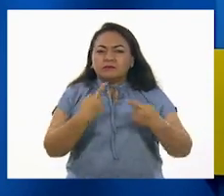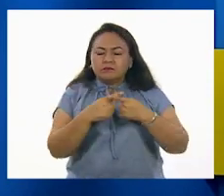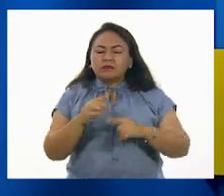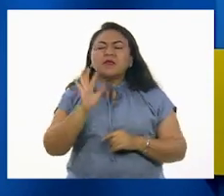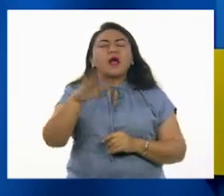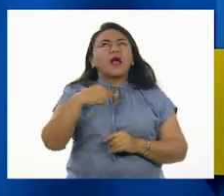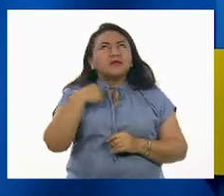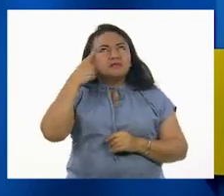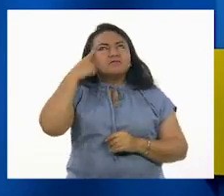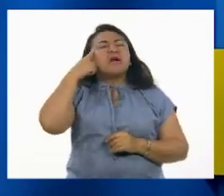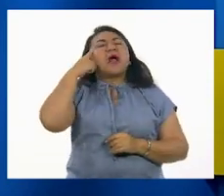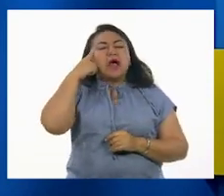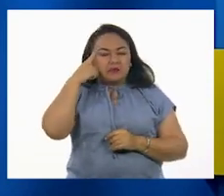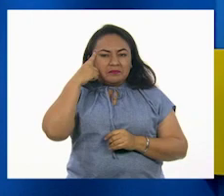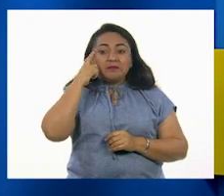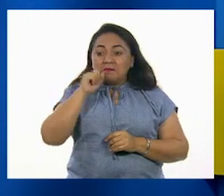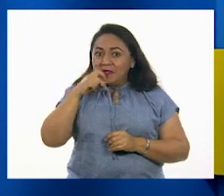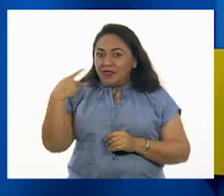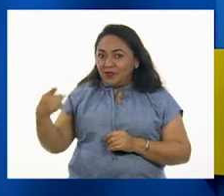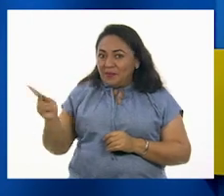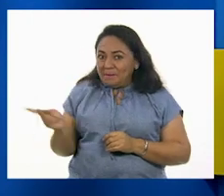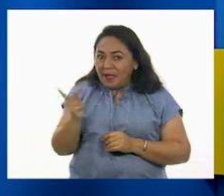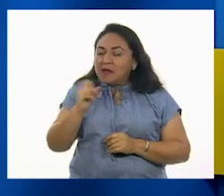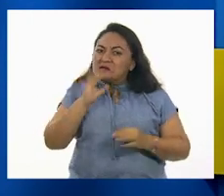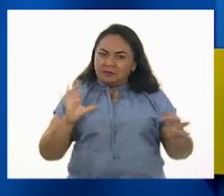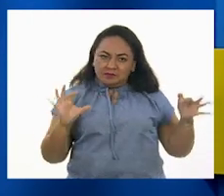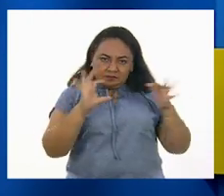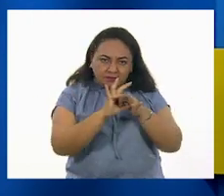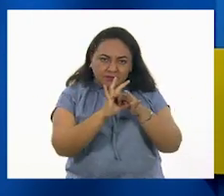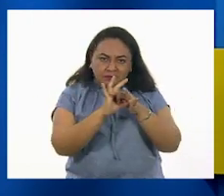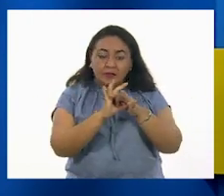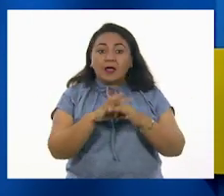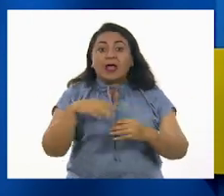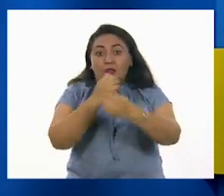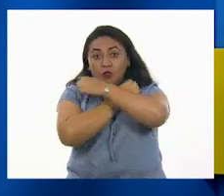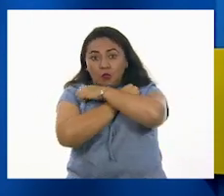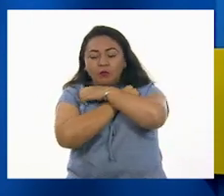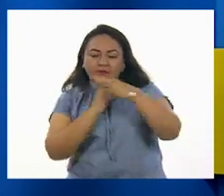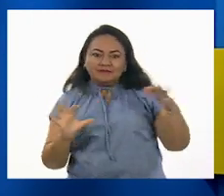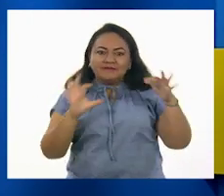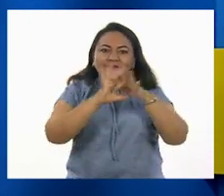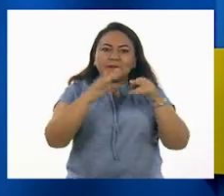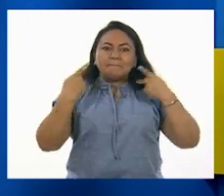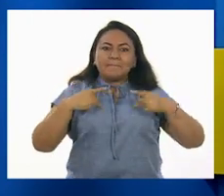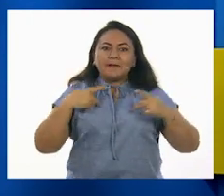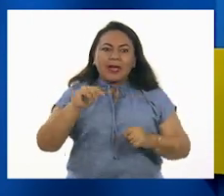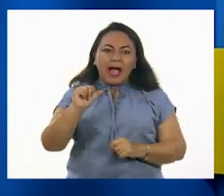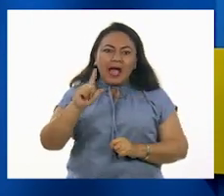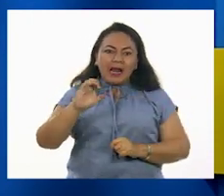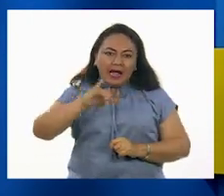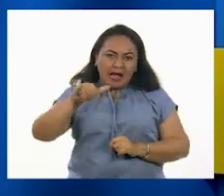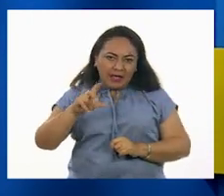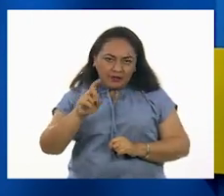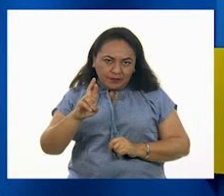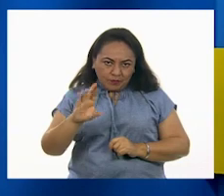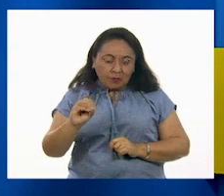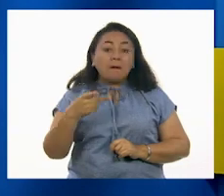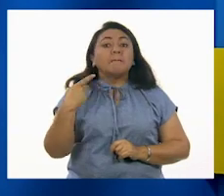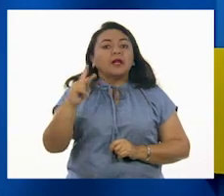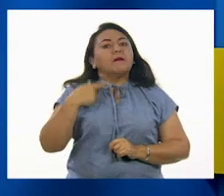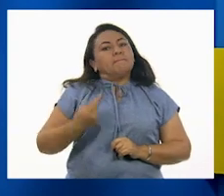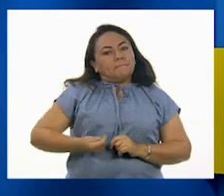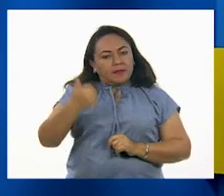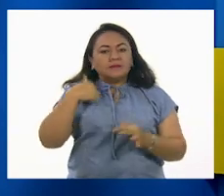idea. Vamos a ligar tu pregunta con el tema de hoy, la educación y Alejandro Magno. Pero antes, necesitamos comentarles a